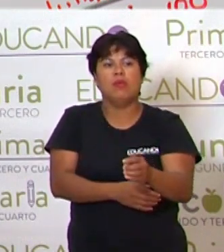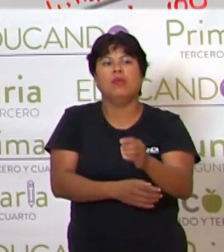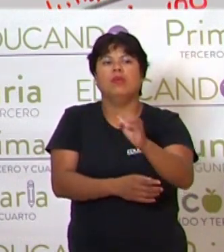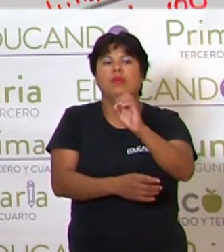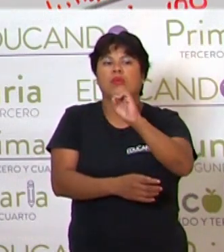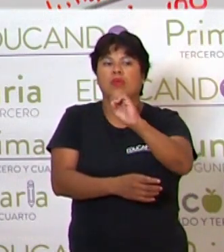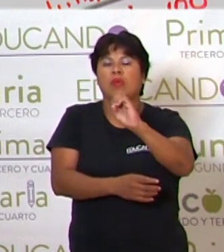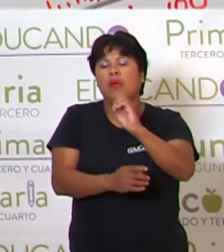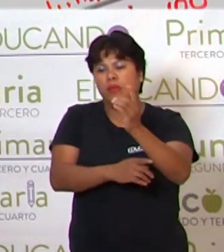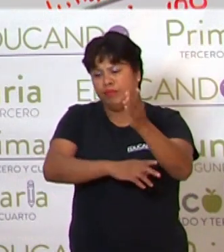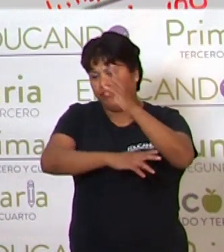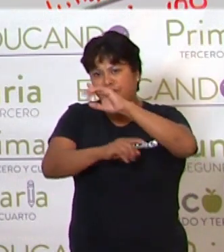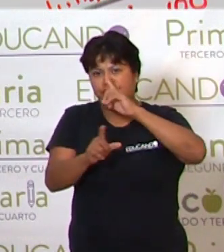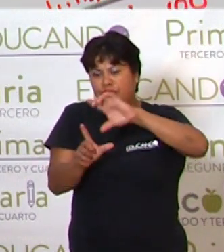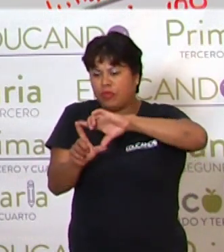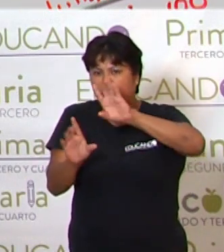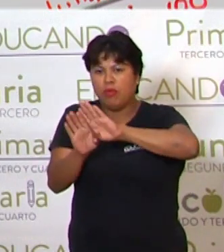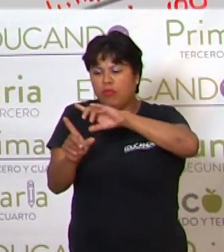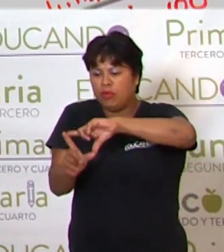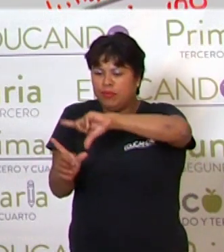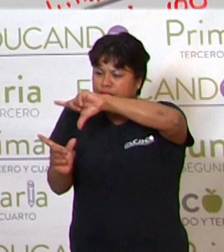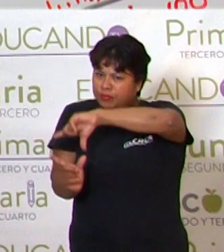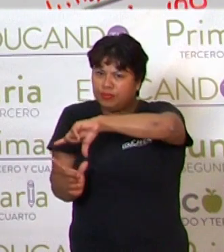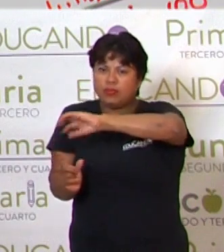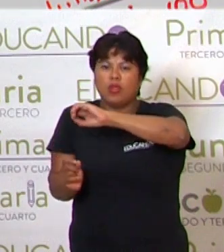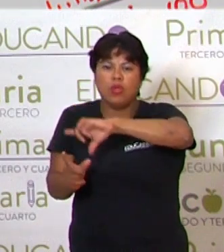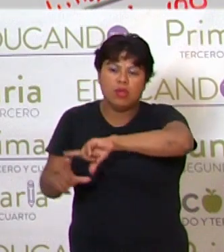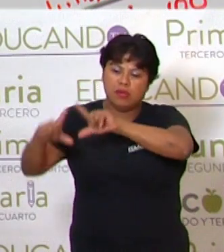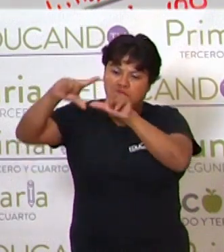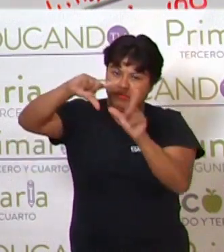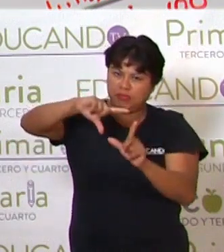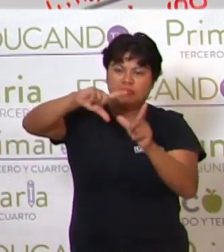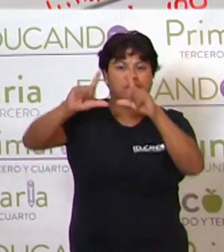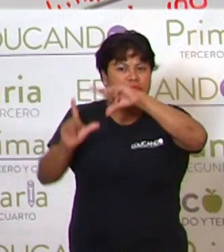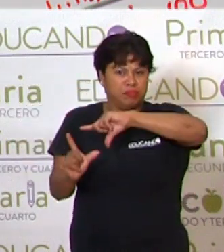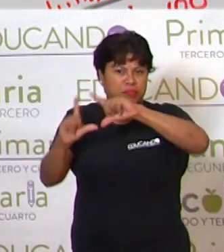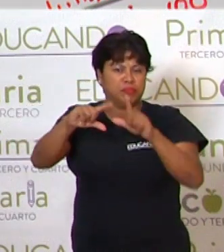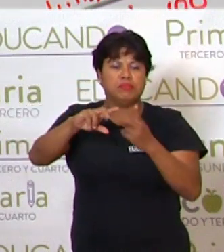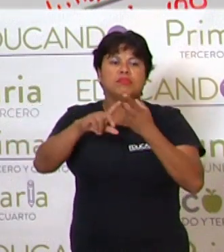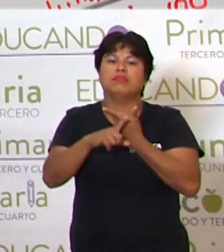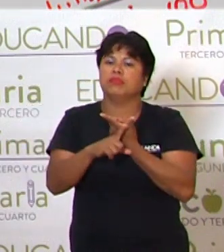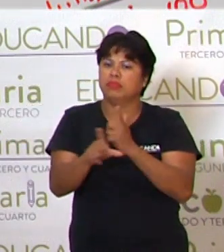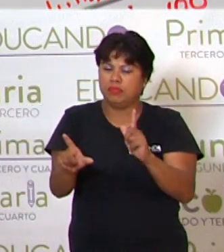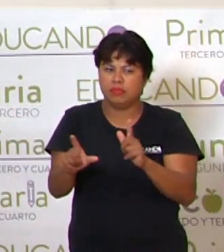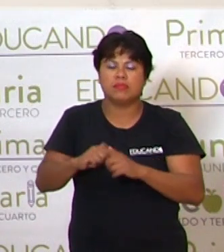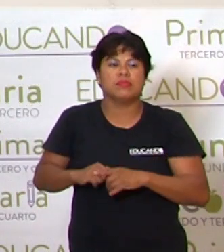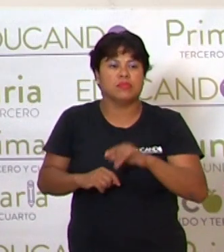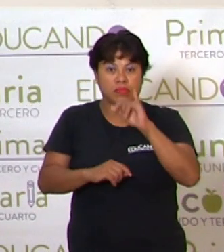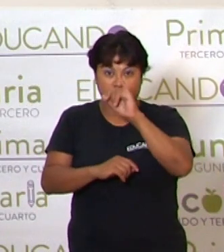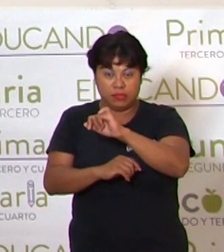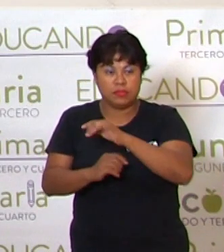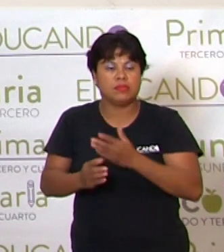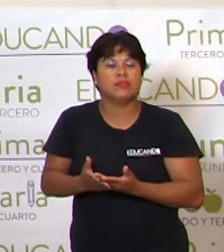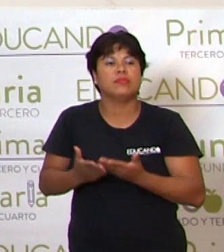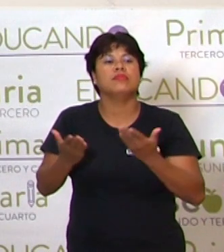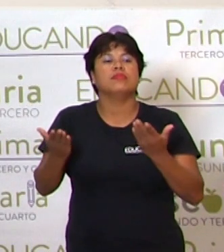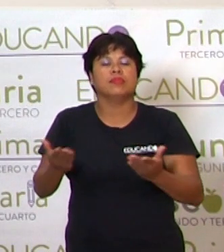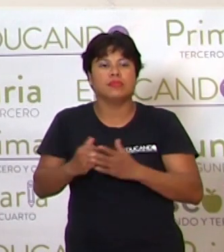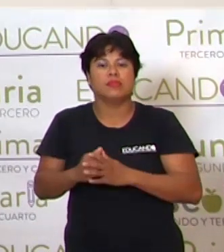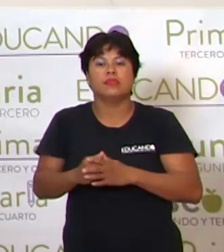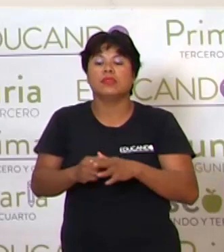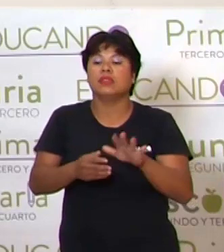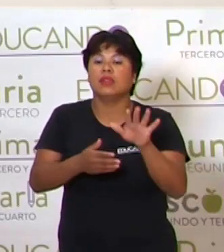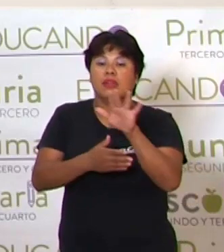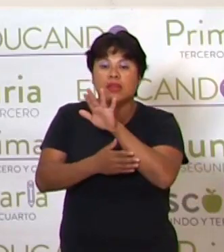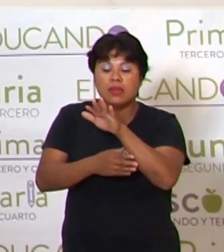puede que lo voltee y entonces sea en el C. ¿Sí? Ahora, leer el